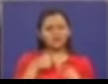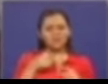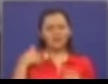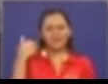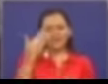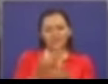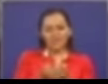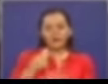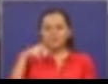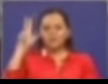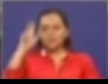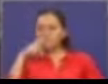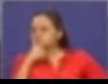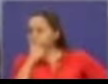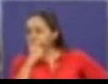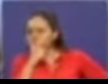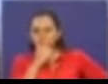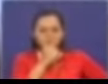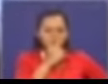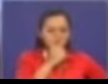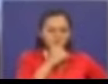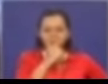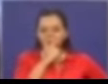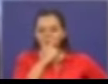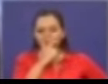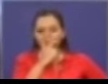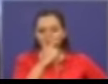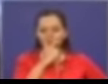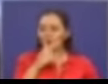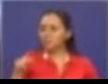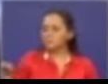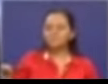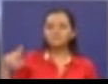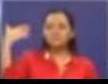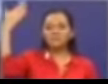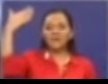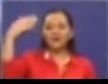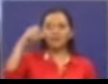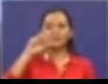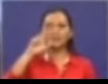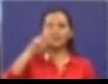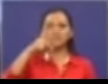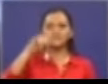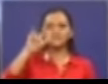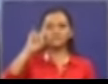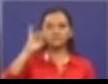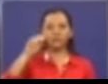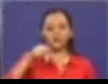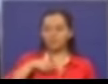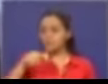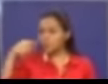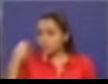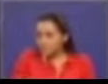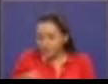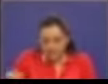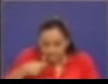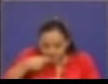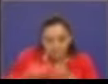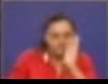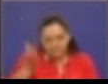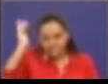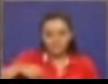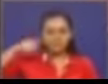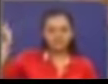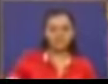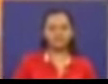pude escuchar la intervención del Mashi Jaime, alcalde de Archidona. Me comí una mita y tuve que venir al enlace ciudadano.